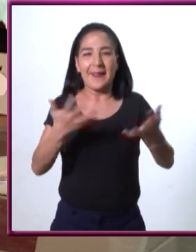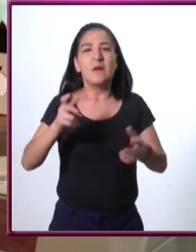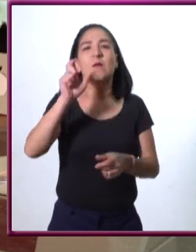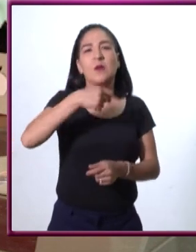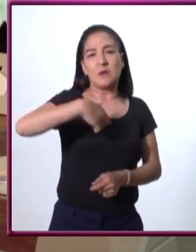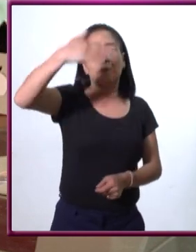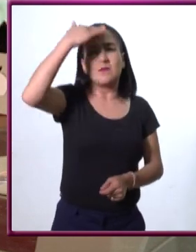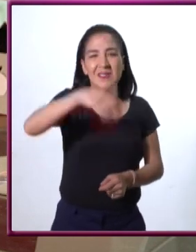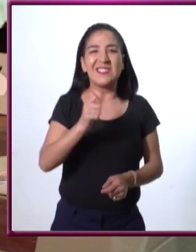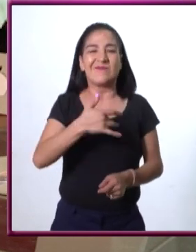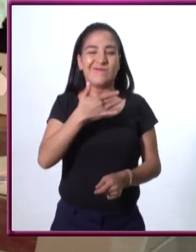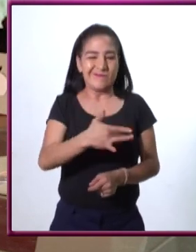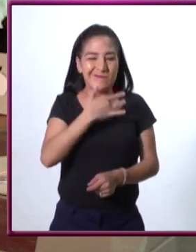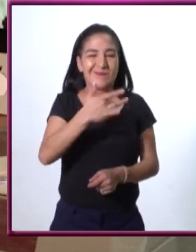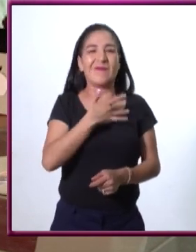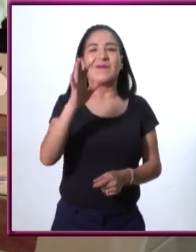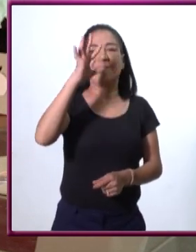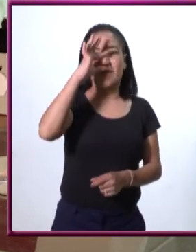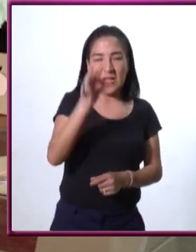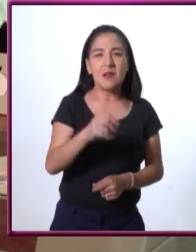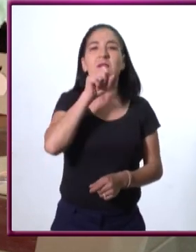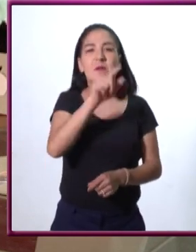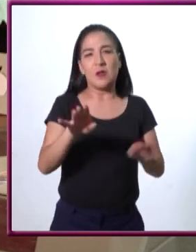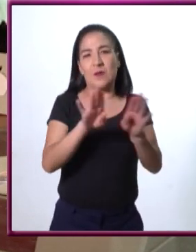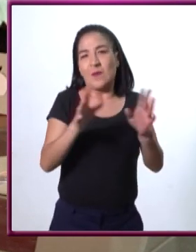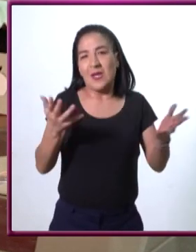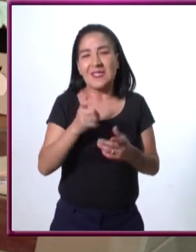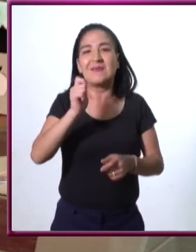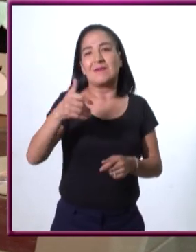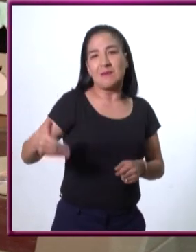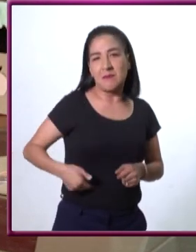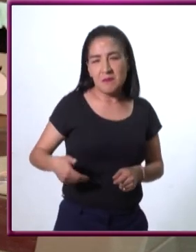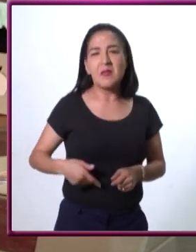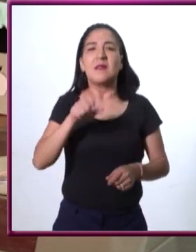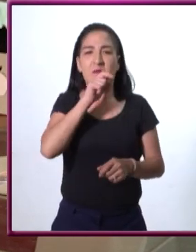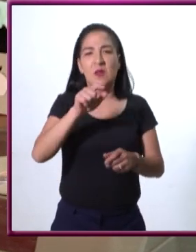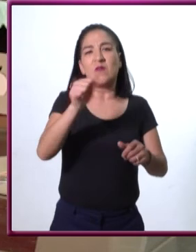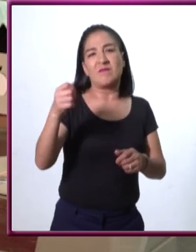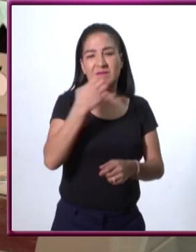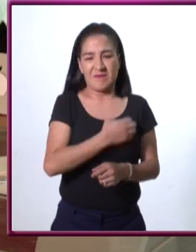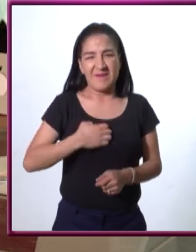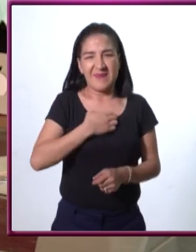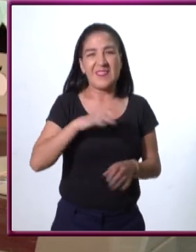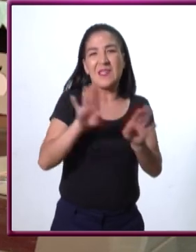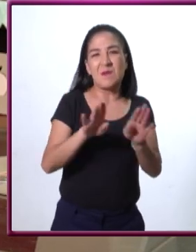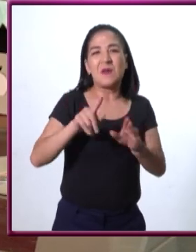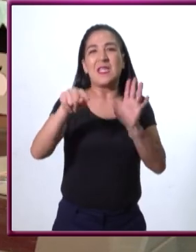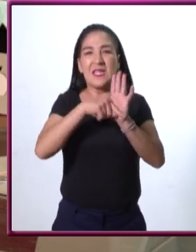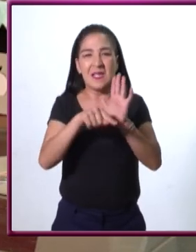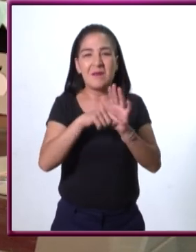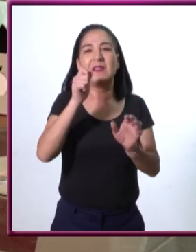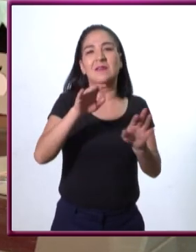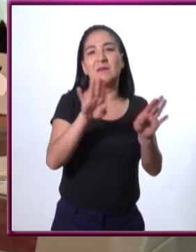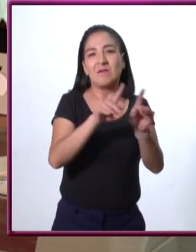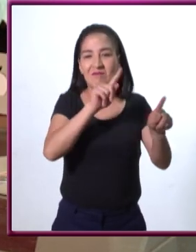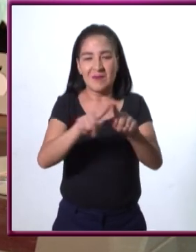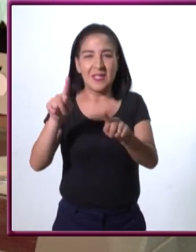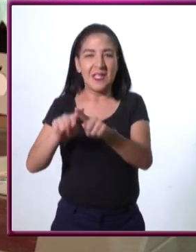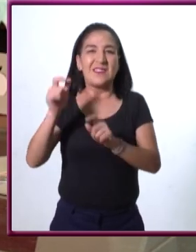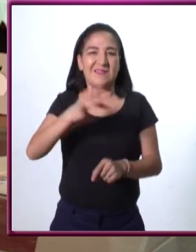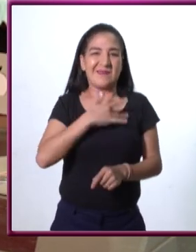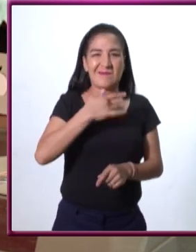ser papás, ¿no? Y mamás, y entonces muchas veces nosotros mismos cometemos errores y encontramos en el castigo, sobre todo en el castigo